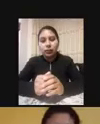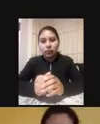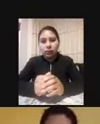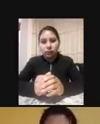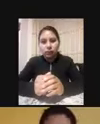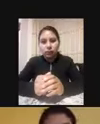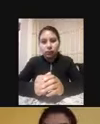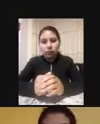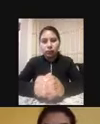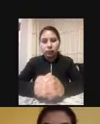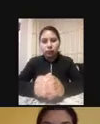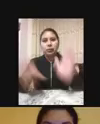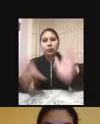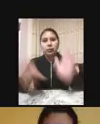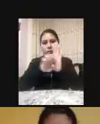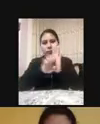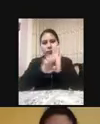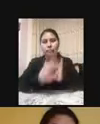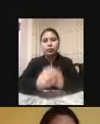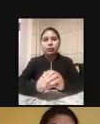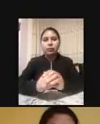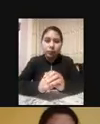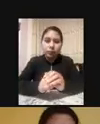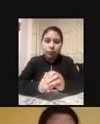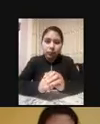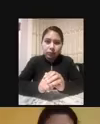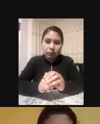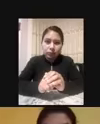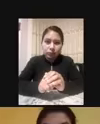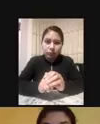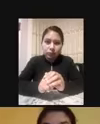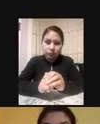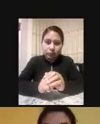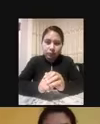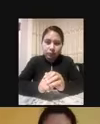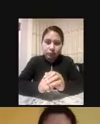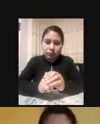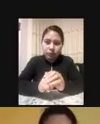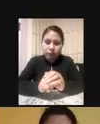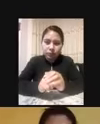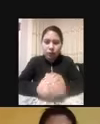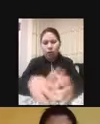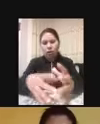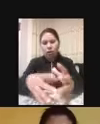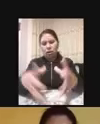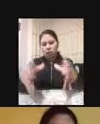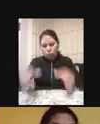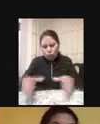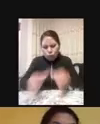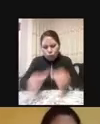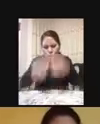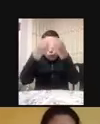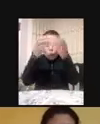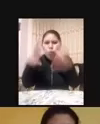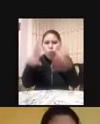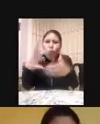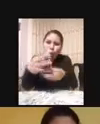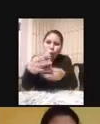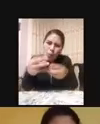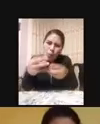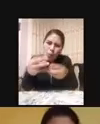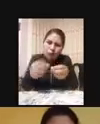ejemplo, estamos viendo acá una imagen donde se está usando un plástico y se está trabajando descalzos para